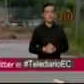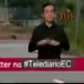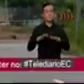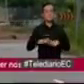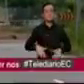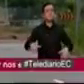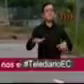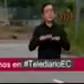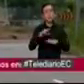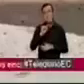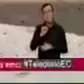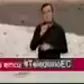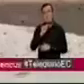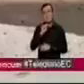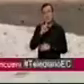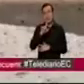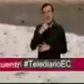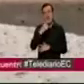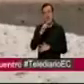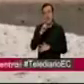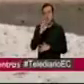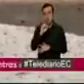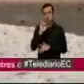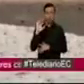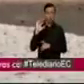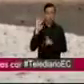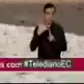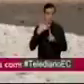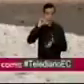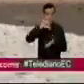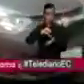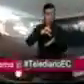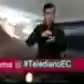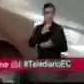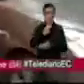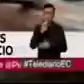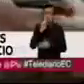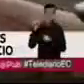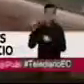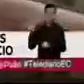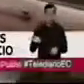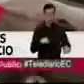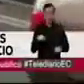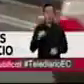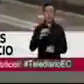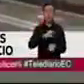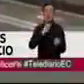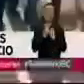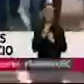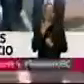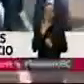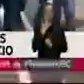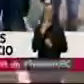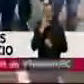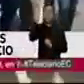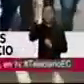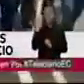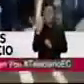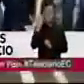Milagro es el 5º cantón en la provincia del Guayas que desde este 21 de mayo pasó a semáforo amarillo. Según el vicepresidente